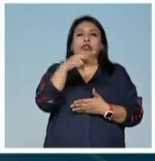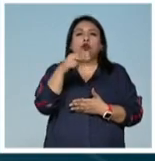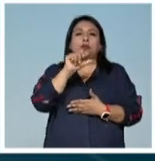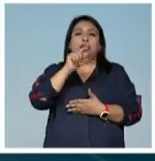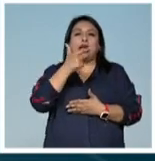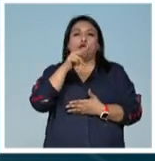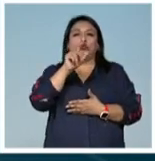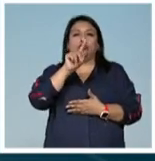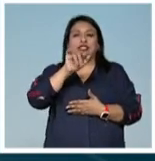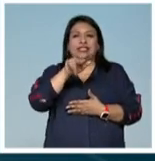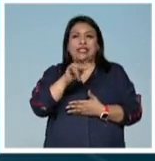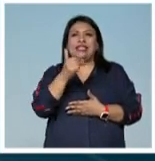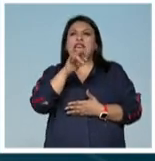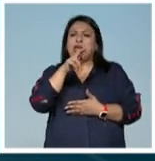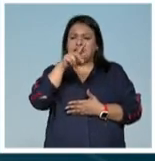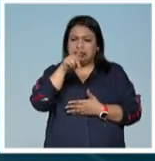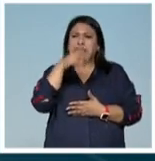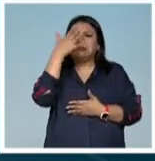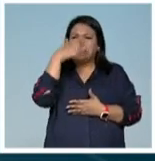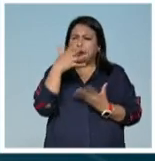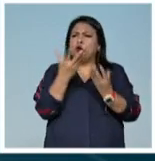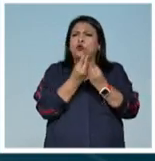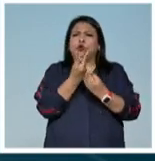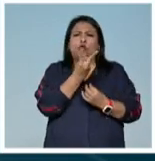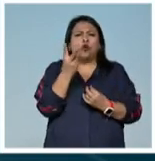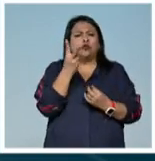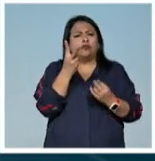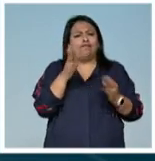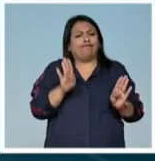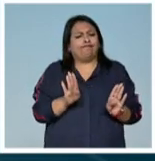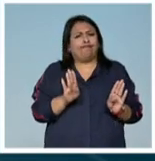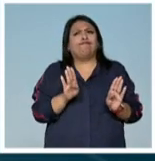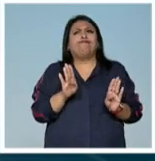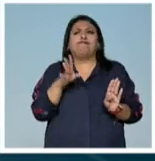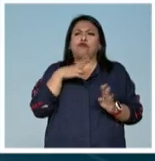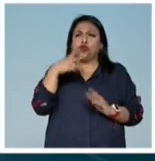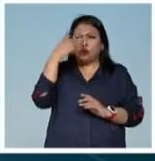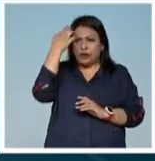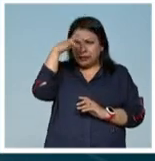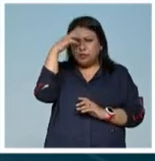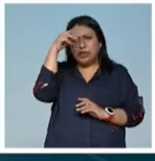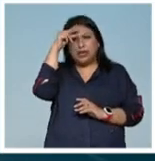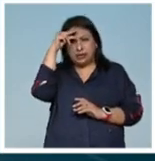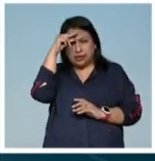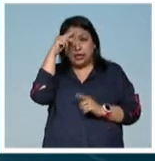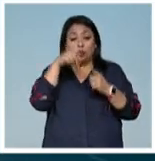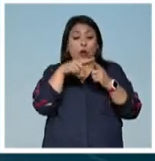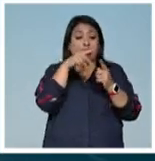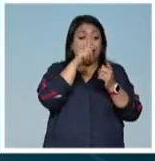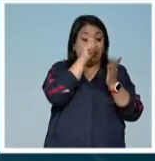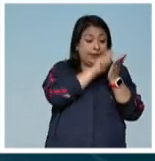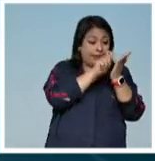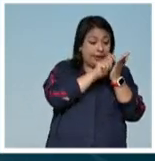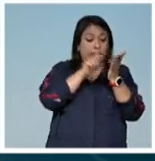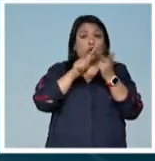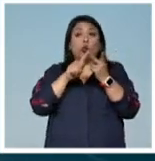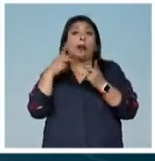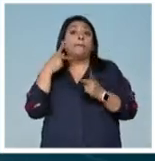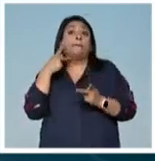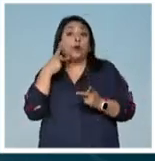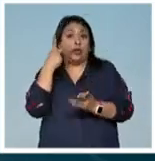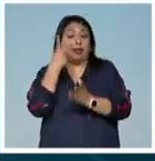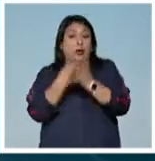Yáñez, quien supo compaginar las dos grandes facetas que marcaron su trayectoria intelectual, la literatura y la